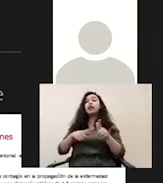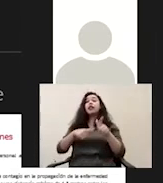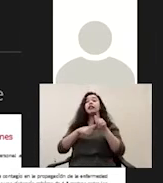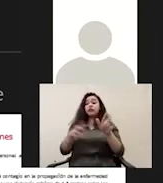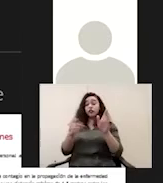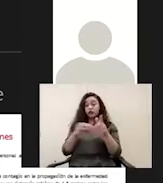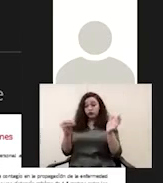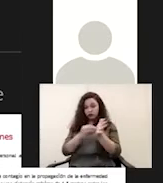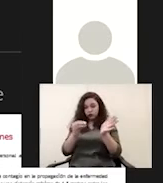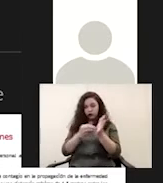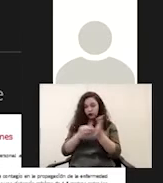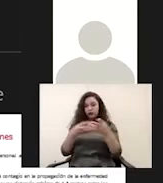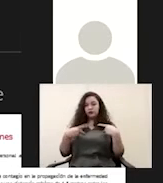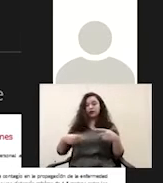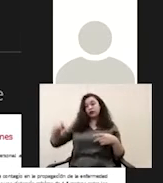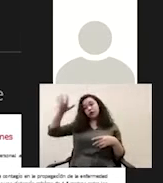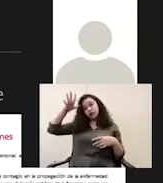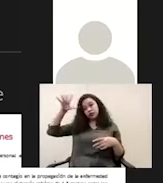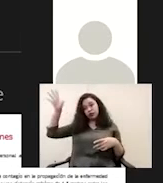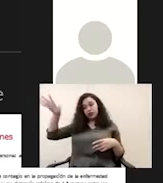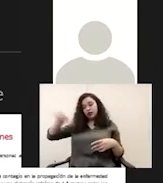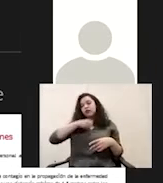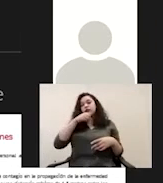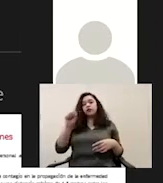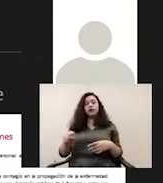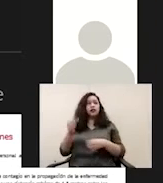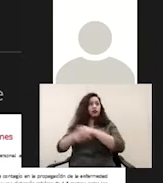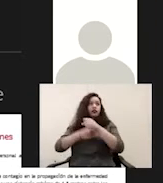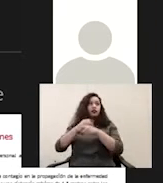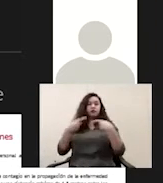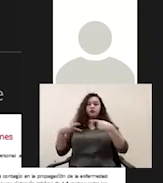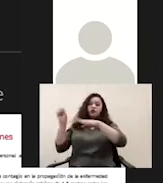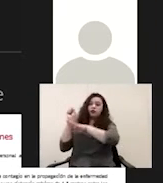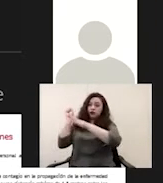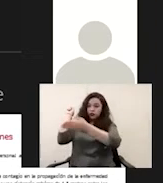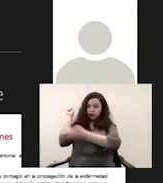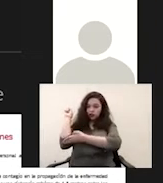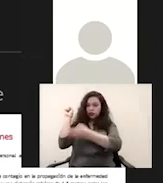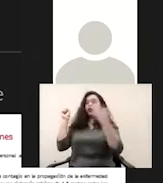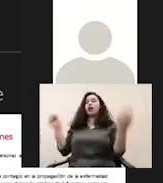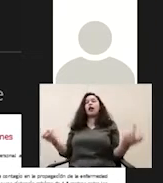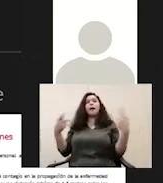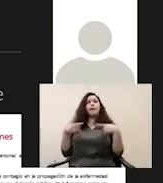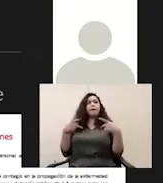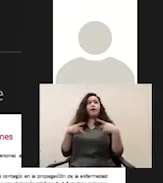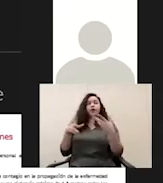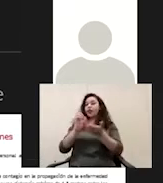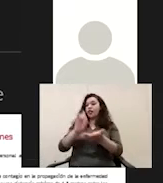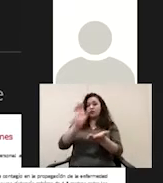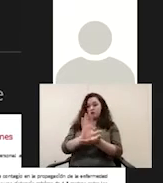las personas mayores de 60 años, las personas embarazadas, las personas que tienen alguna